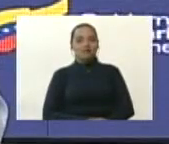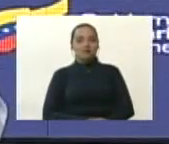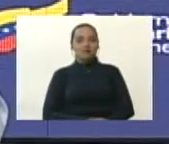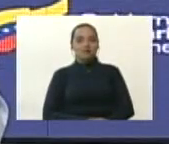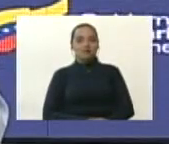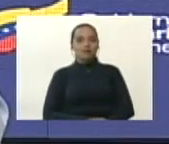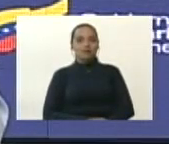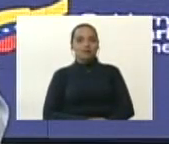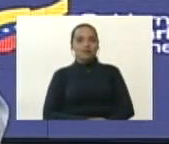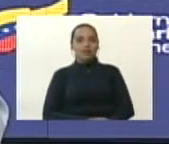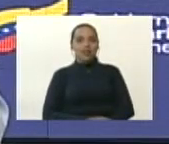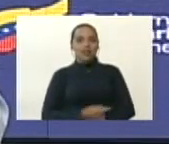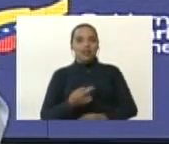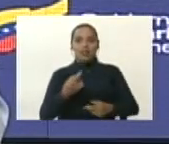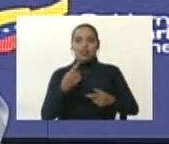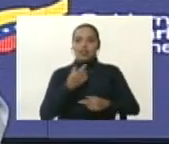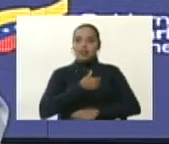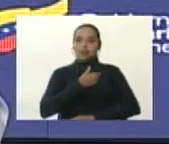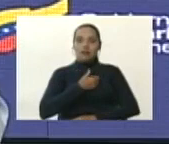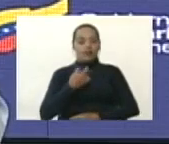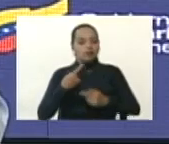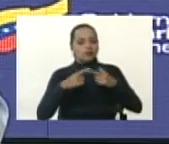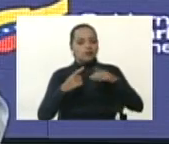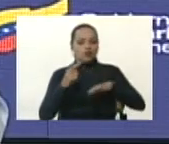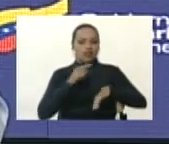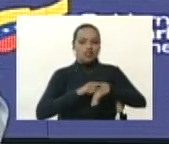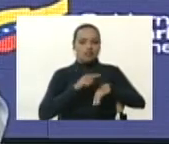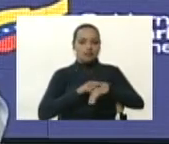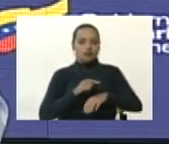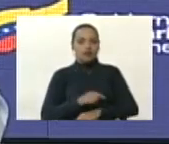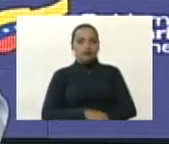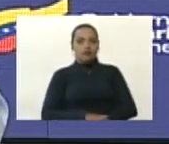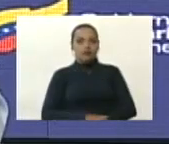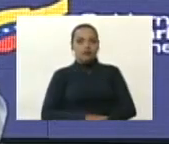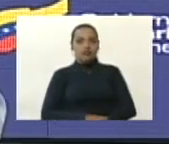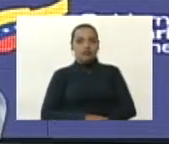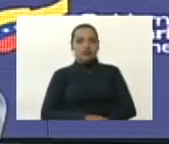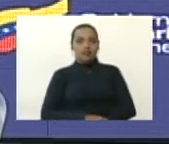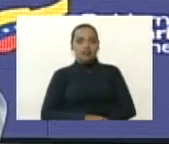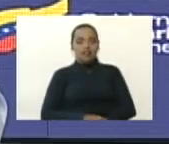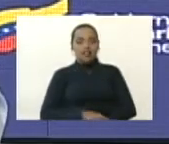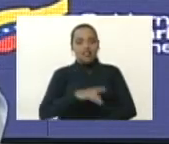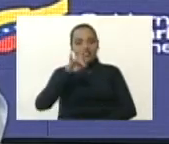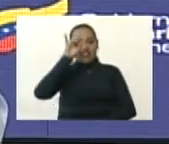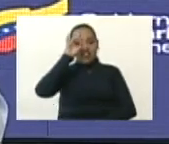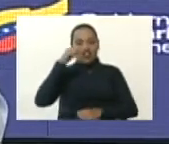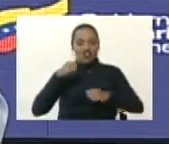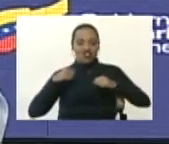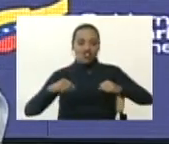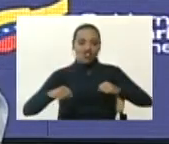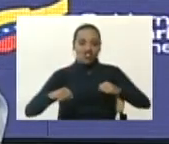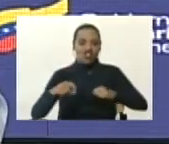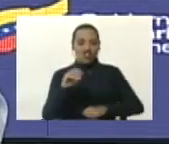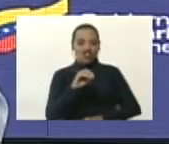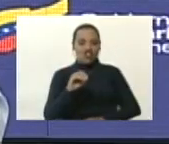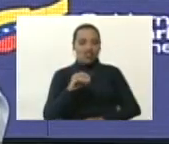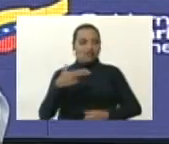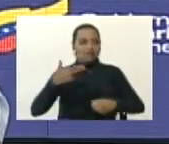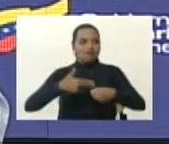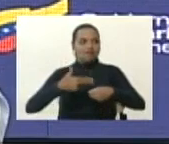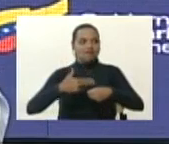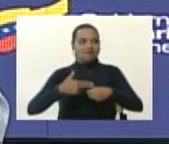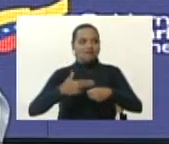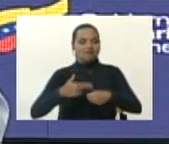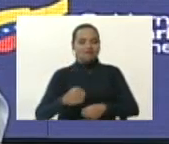En comparación con otros tiempos de las vacas gordas o bonanza petrolera, en época